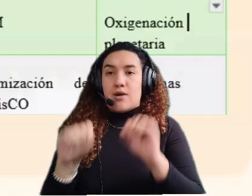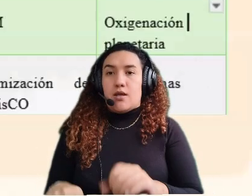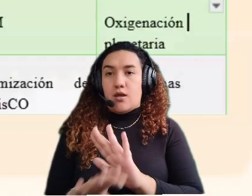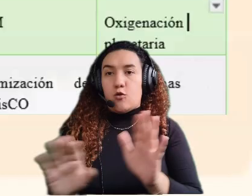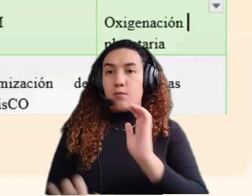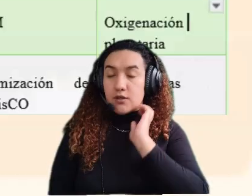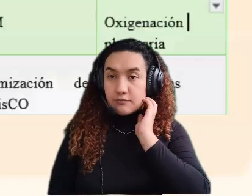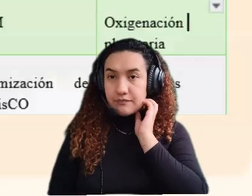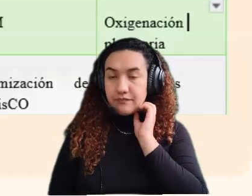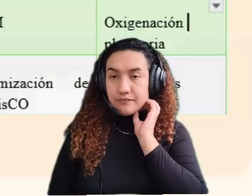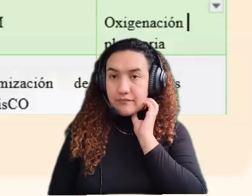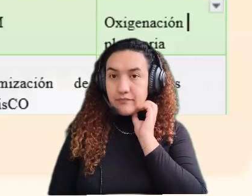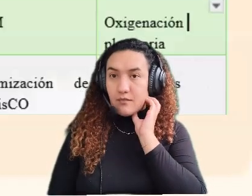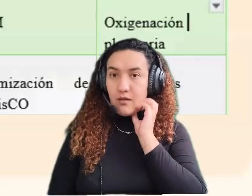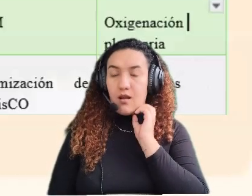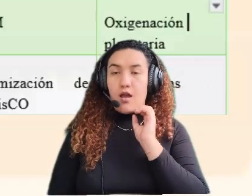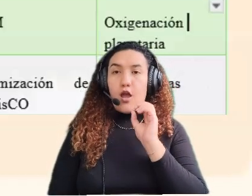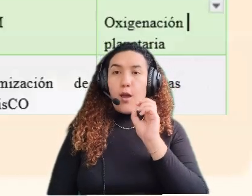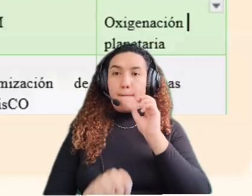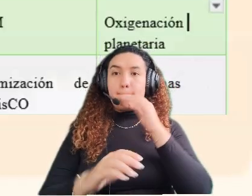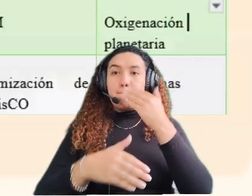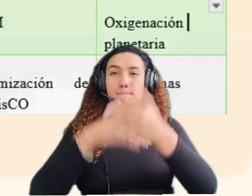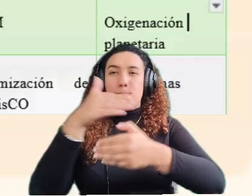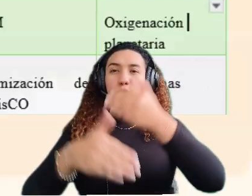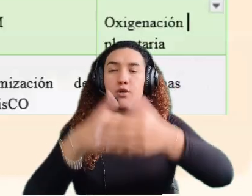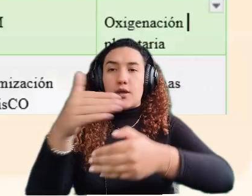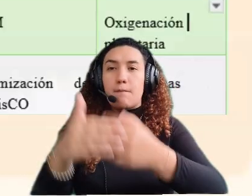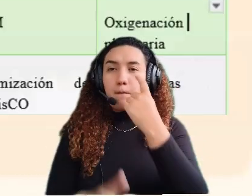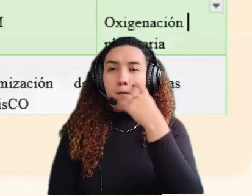Entonces, como procedimiento de búsqueda,